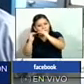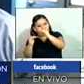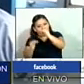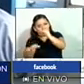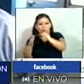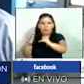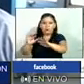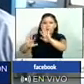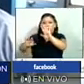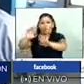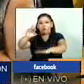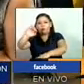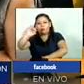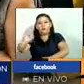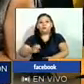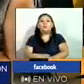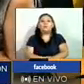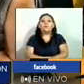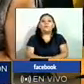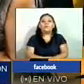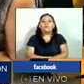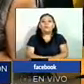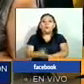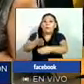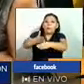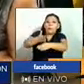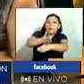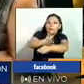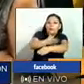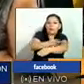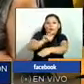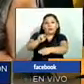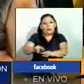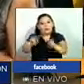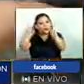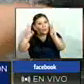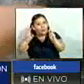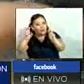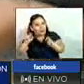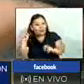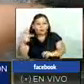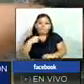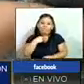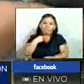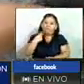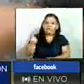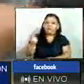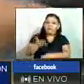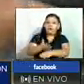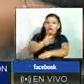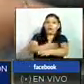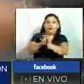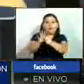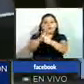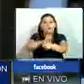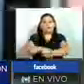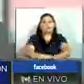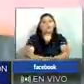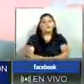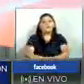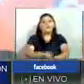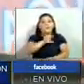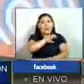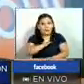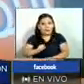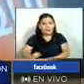menos 18% Un avance importante para una de las economías más abatidas de la región desde antes de la pandemia En